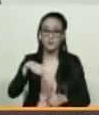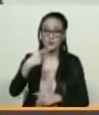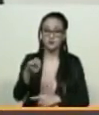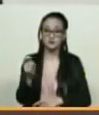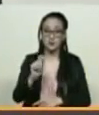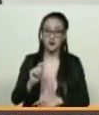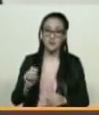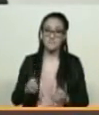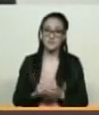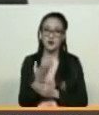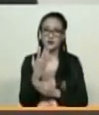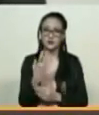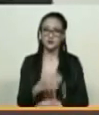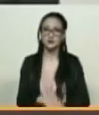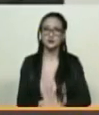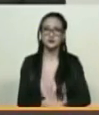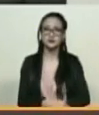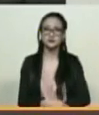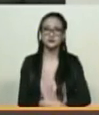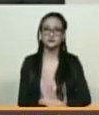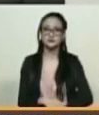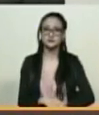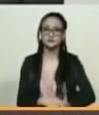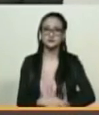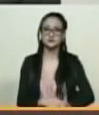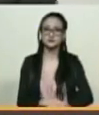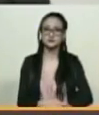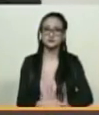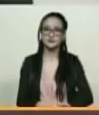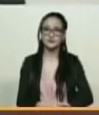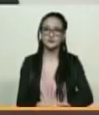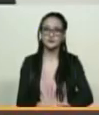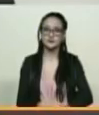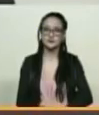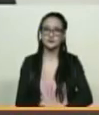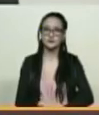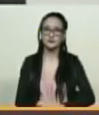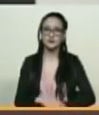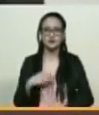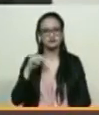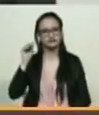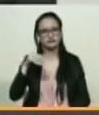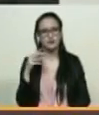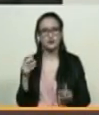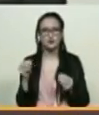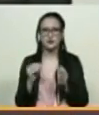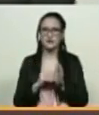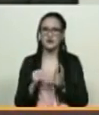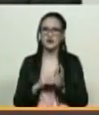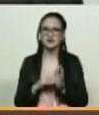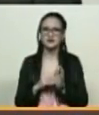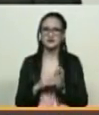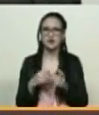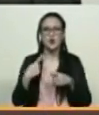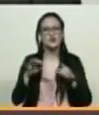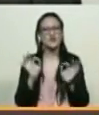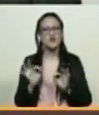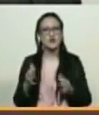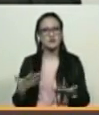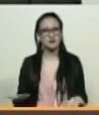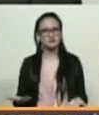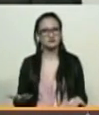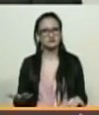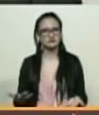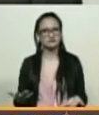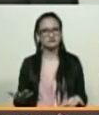mes de mayo. Lo ha dicho muchas veces nuestro presidente, nuestro candidato Nicolás Maduro Moro. ¿Qué alternativa hay